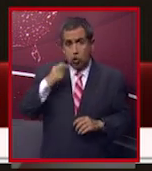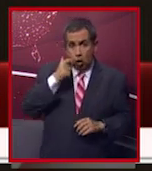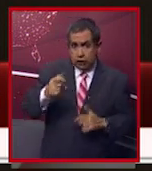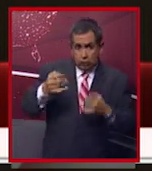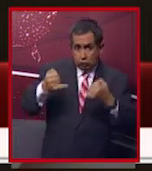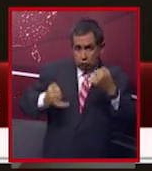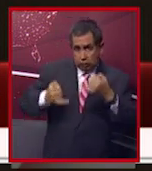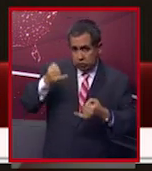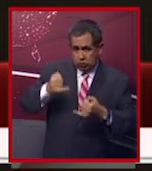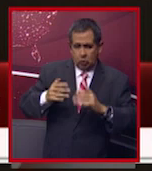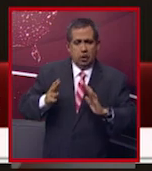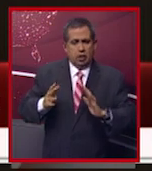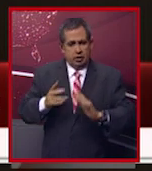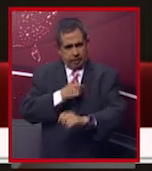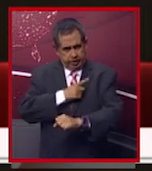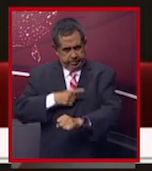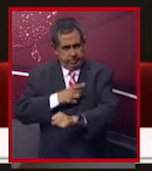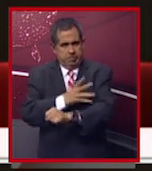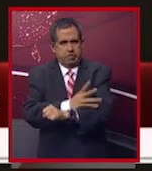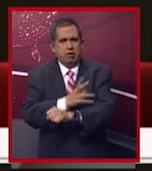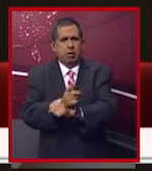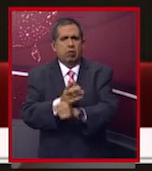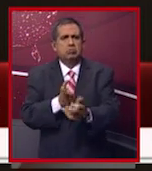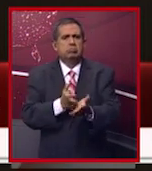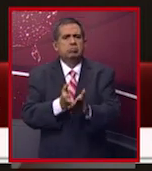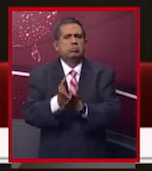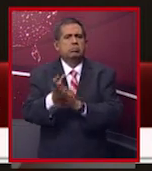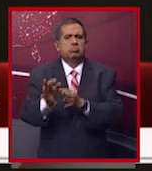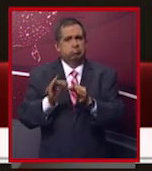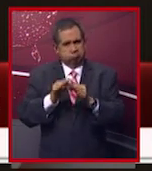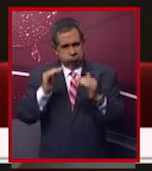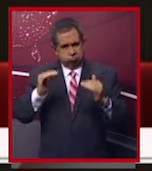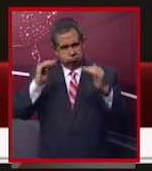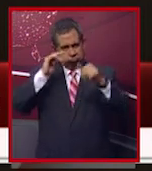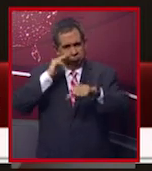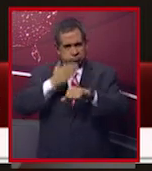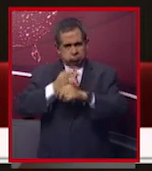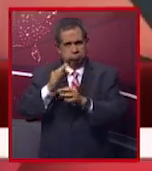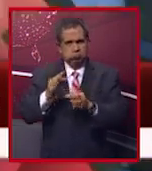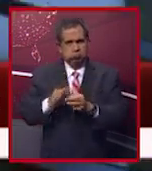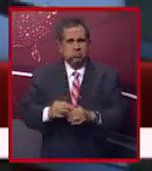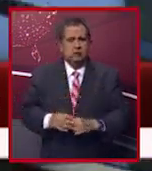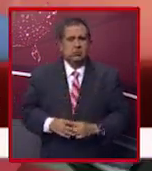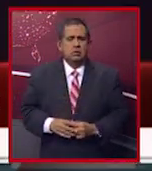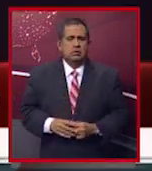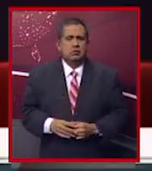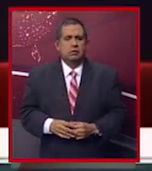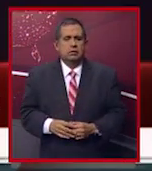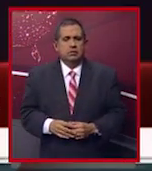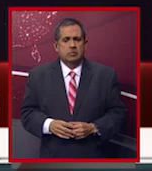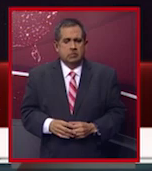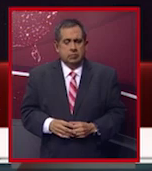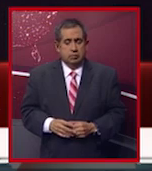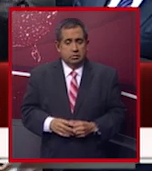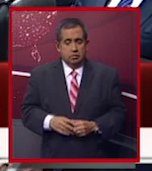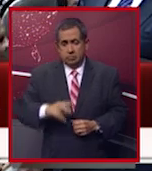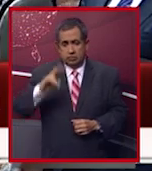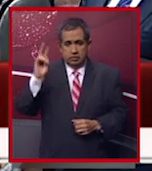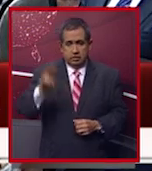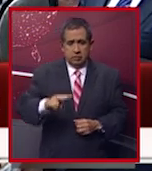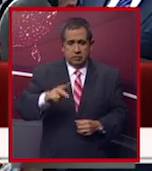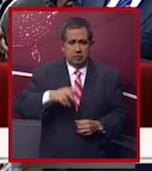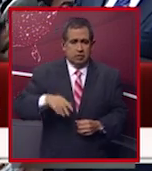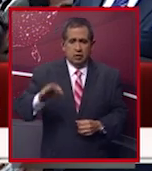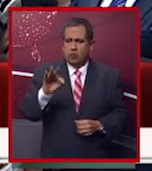juzgados, deberán comportarse a la altura de sus responsabilidades. La verdad es que el fuero